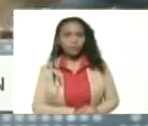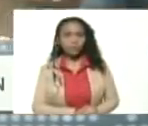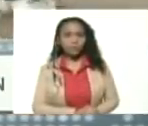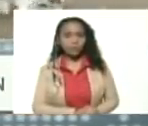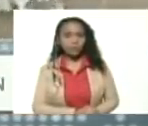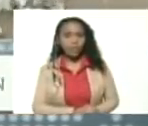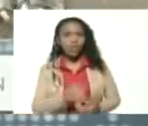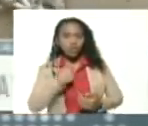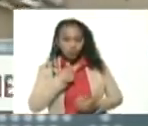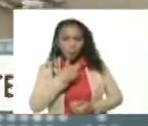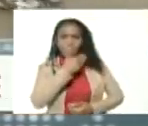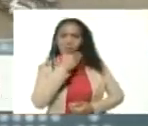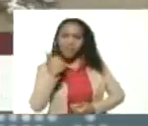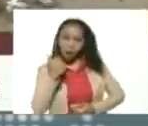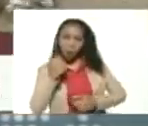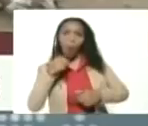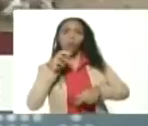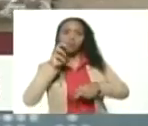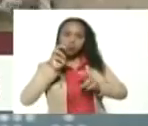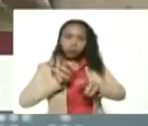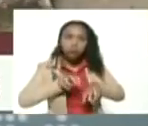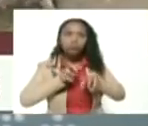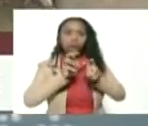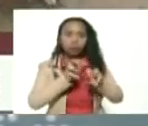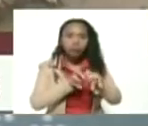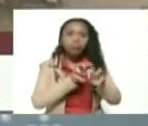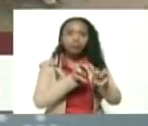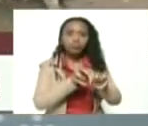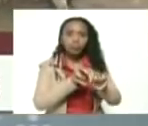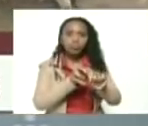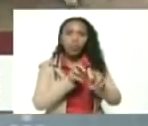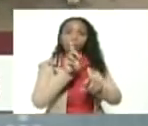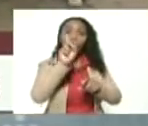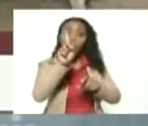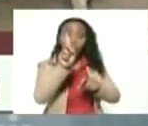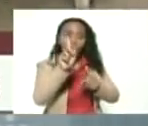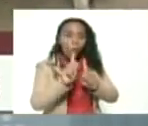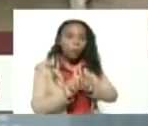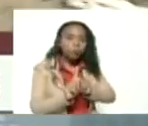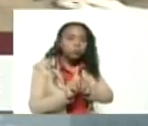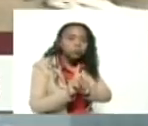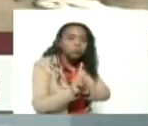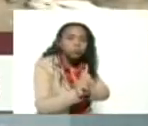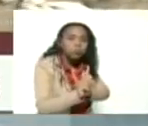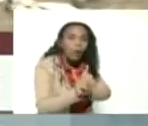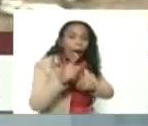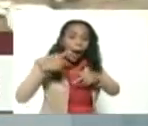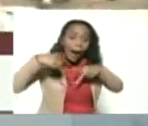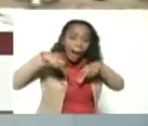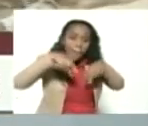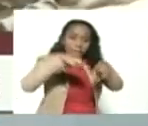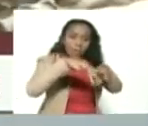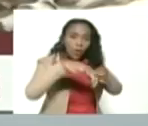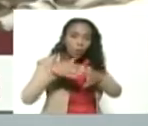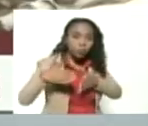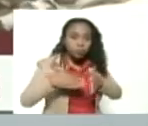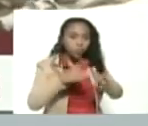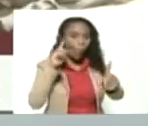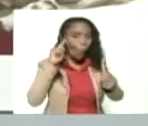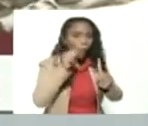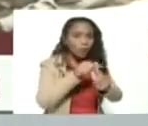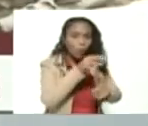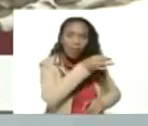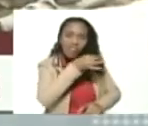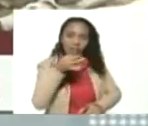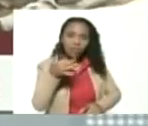Yo prefiero caminar un centímetro en el camino correcto hacia el objetivo